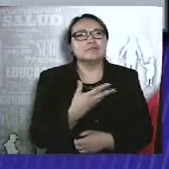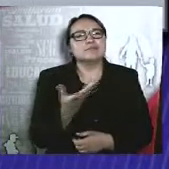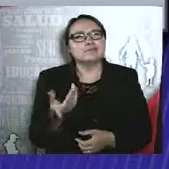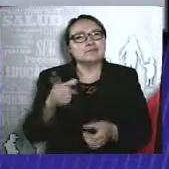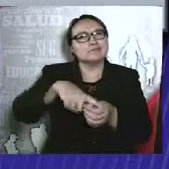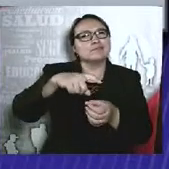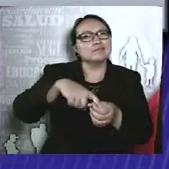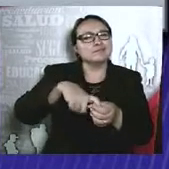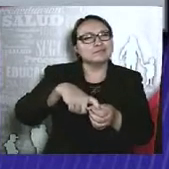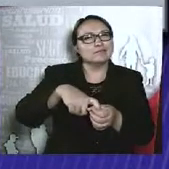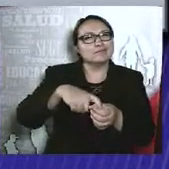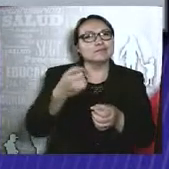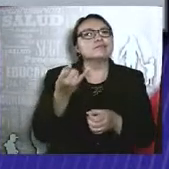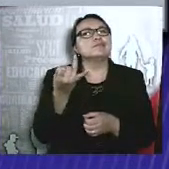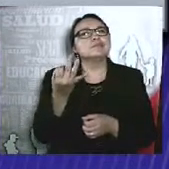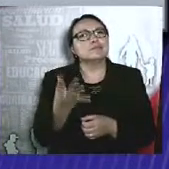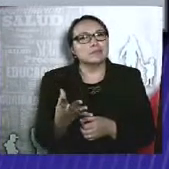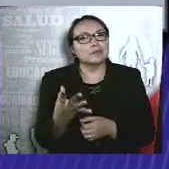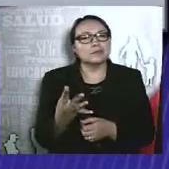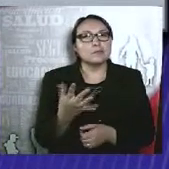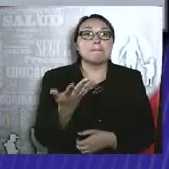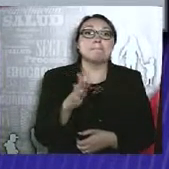los municipios de mayor desempleo en el país a